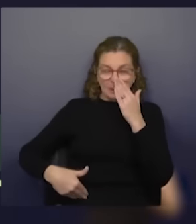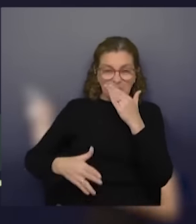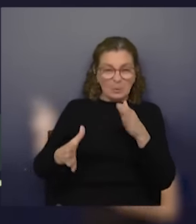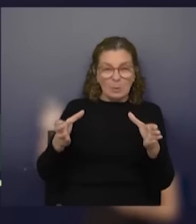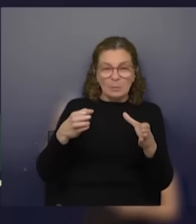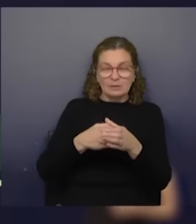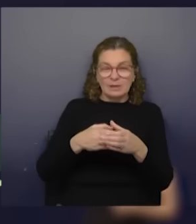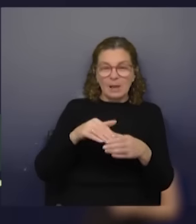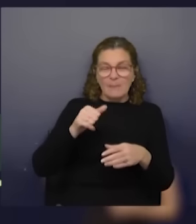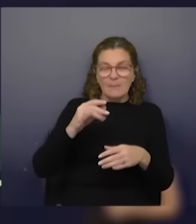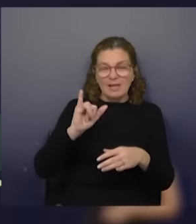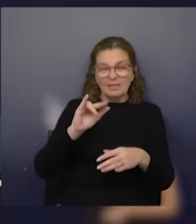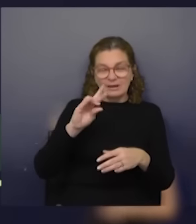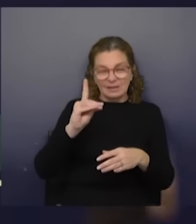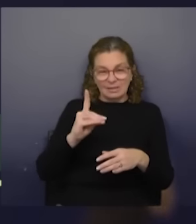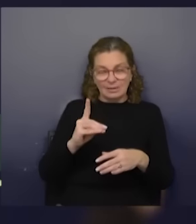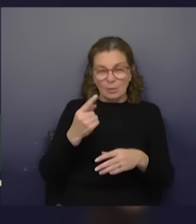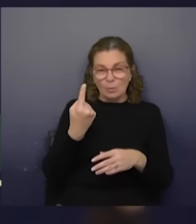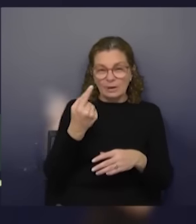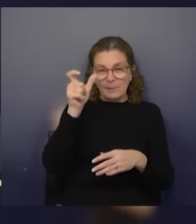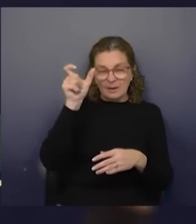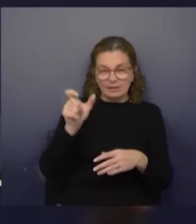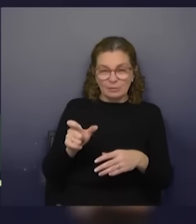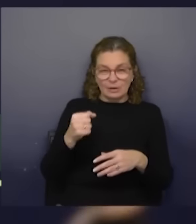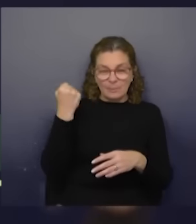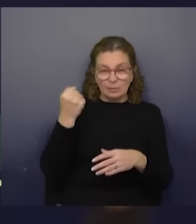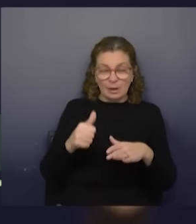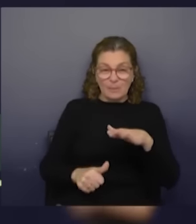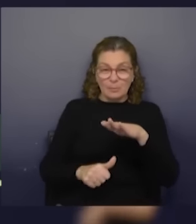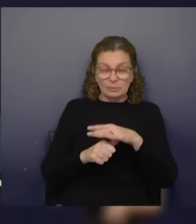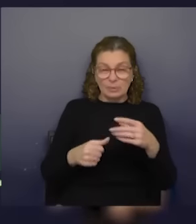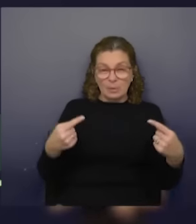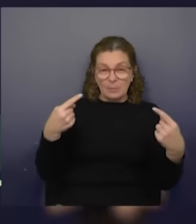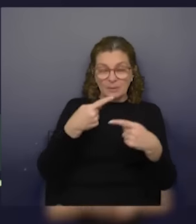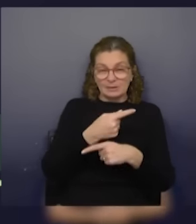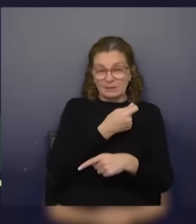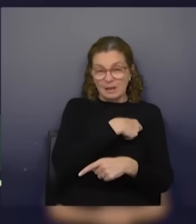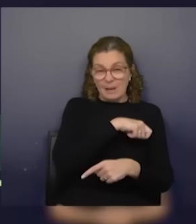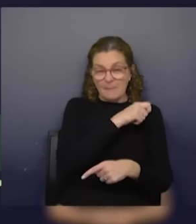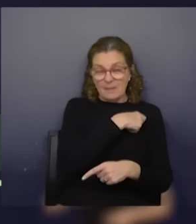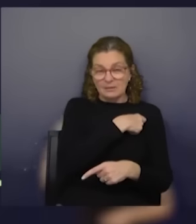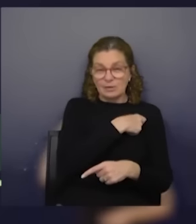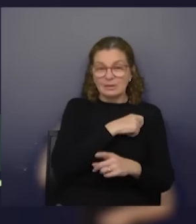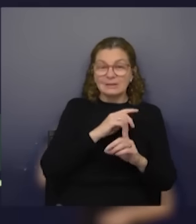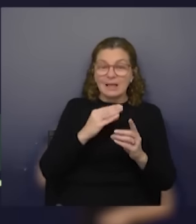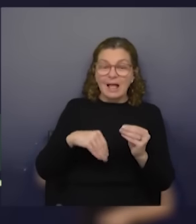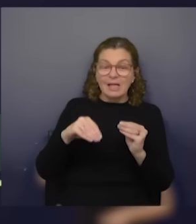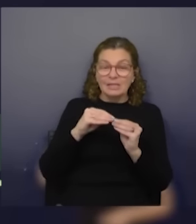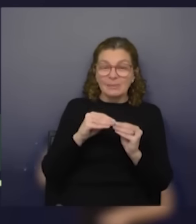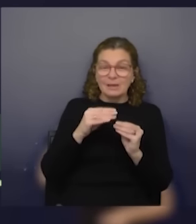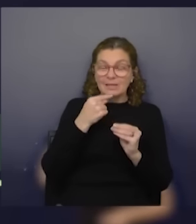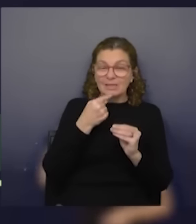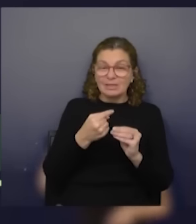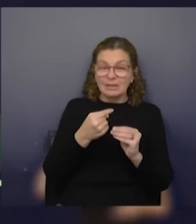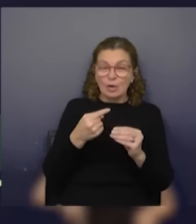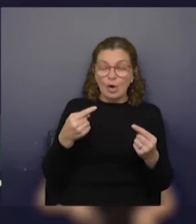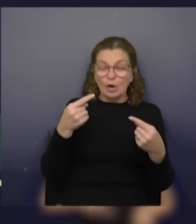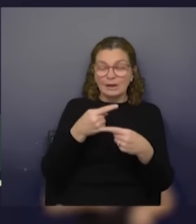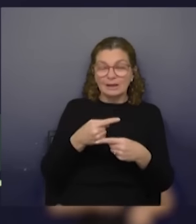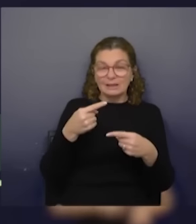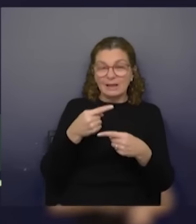de Madrid Isabel Ayuso una de las principales líderes opositoras al presidente español además adorni ratificó las críticas de